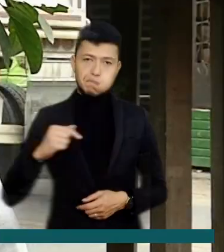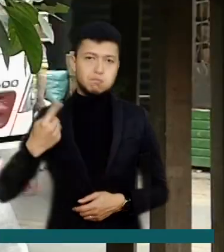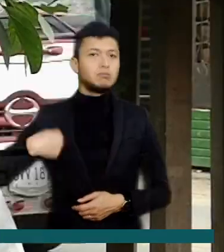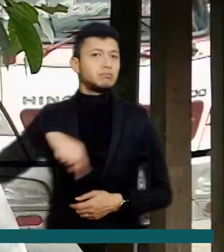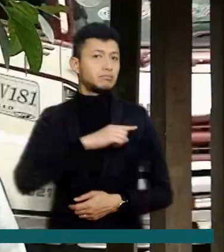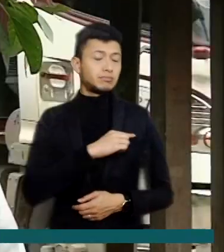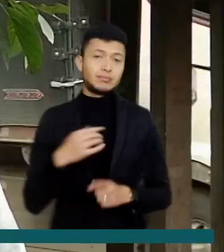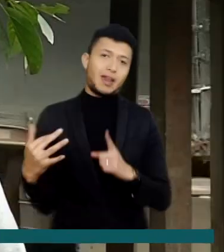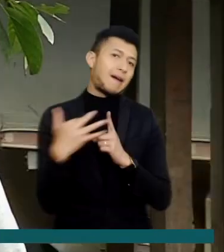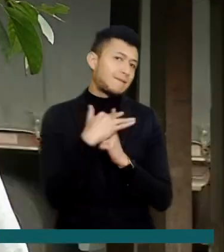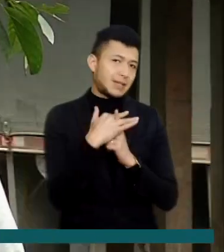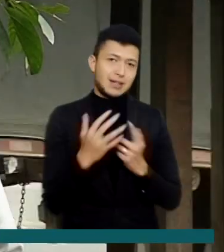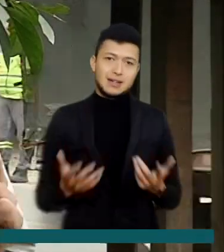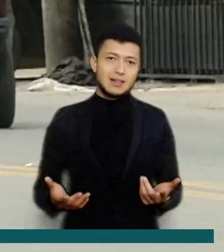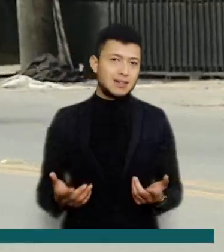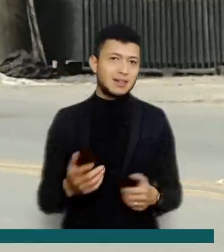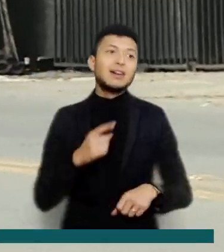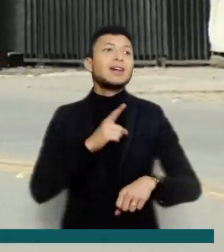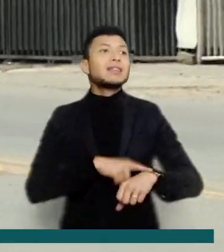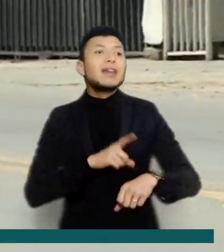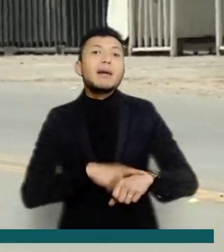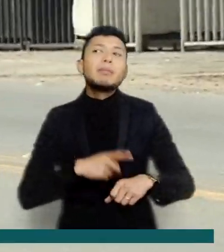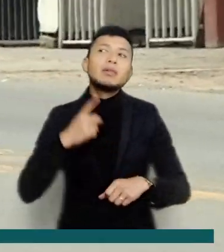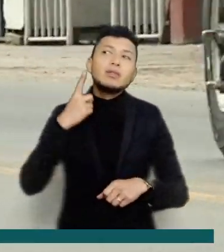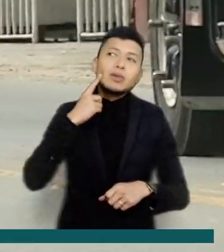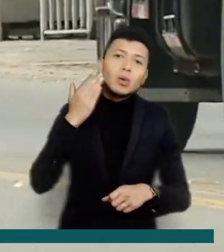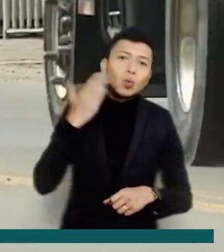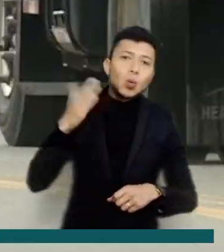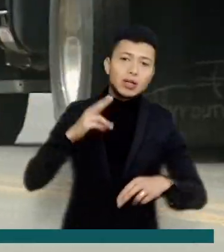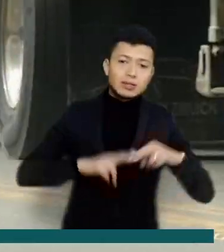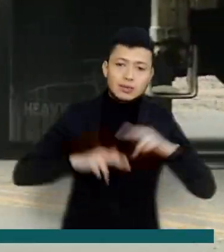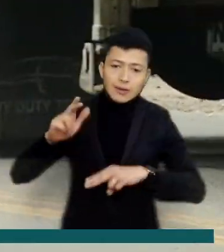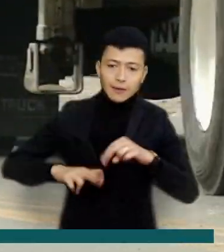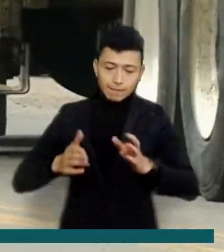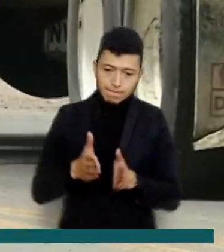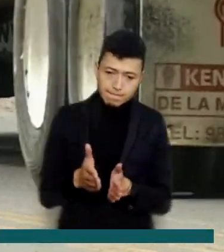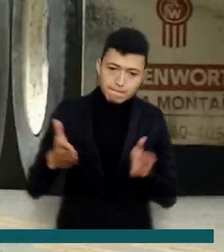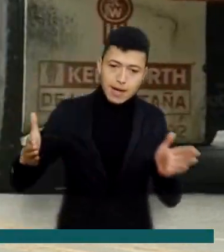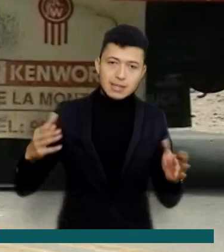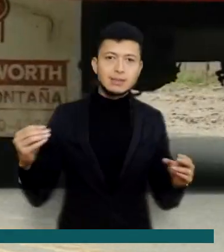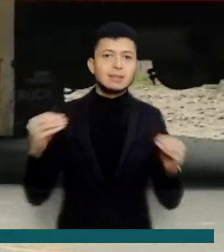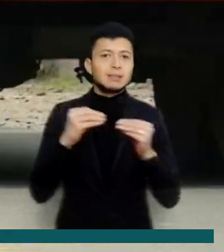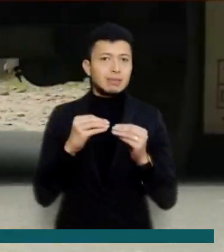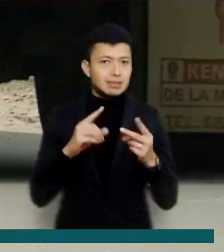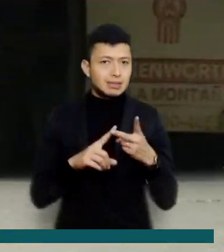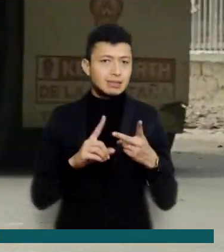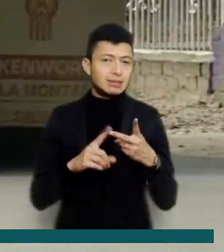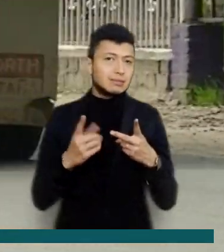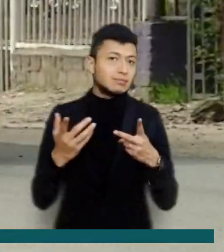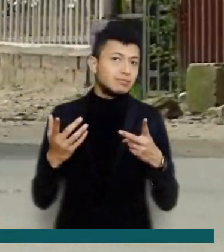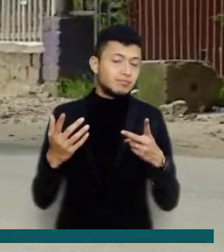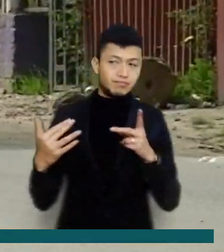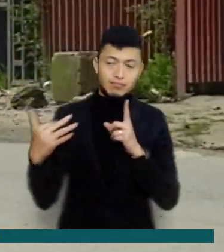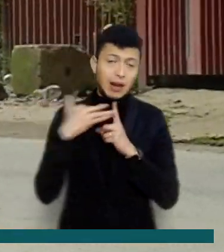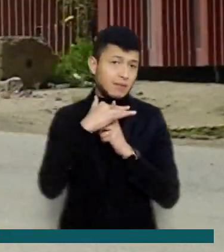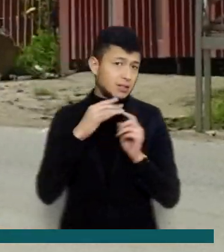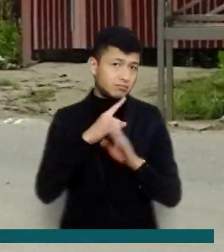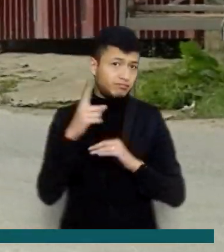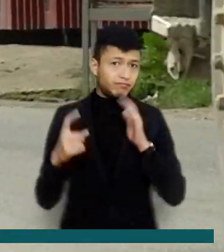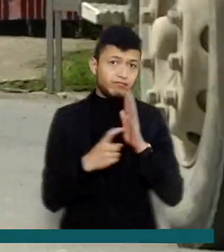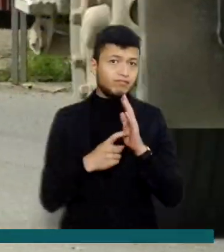Entonces nos afectaría tanto en el tiempo que va a durar la ampliación como nos